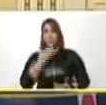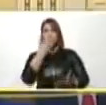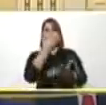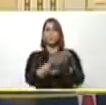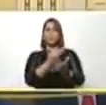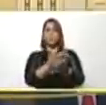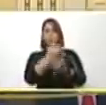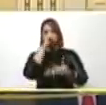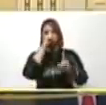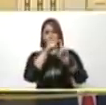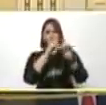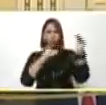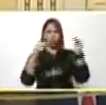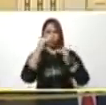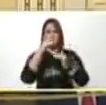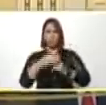meta,